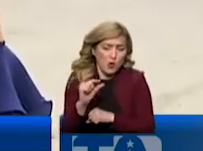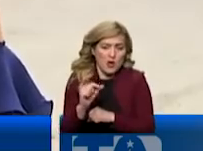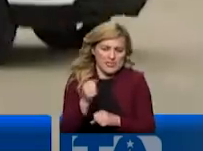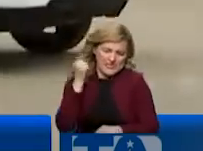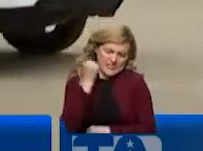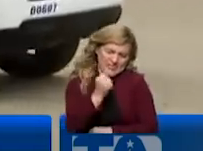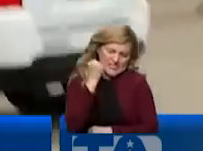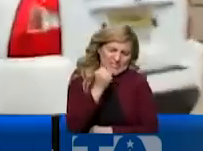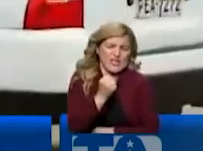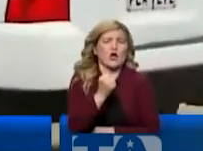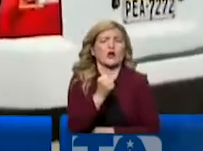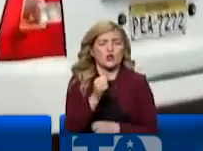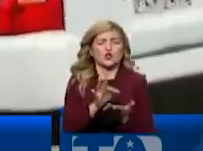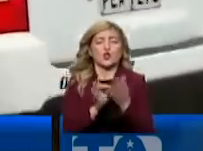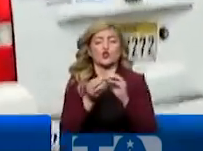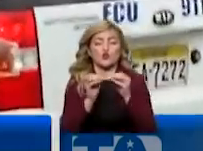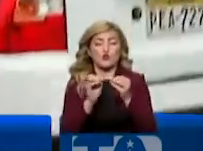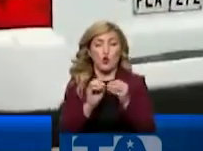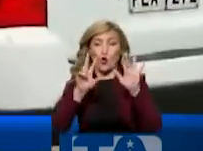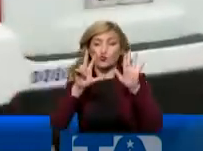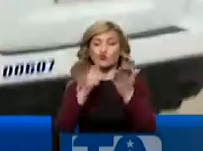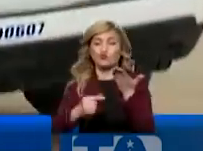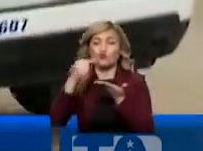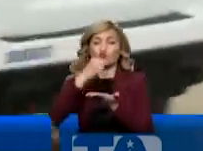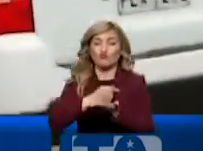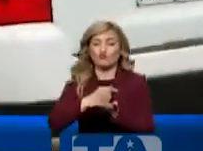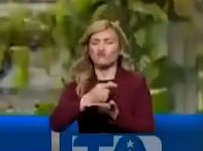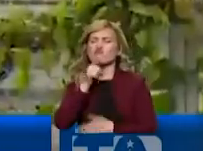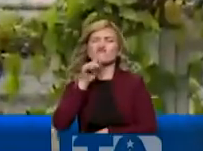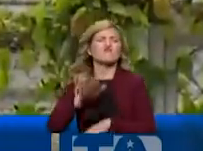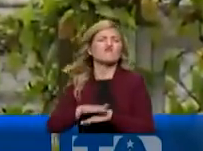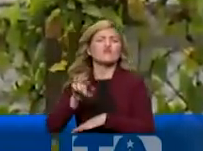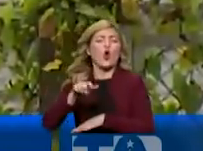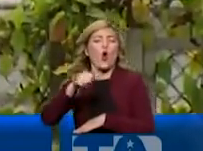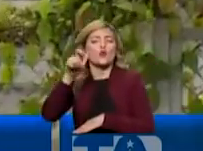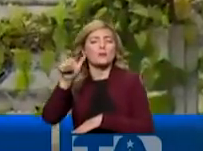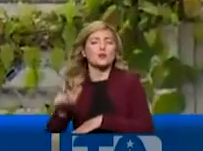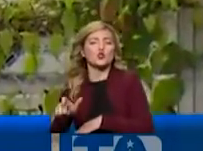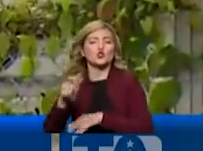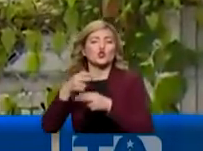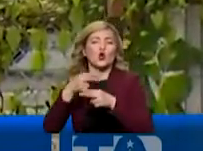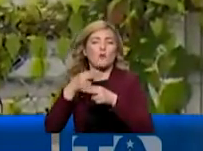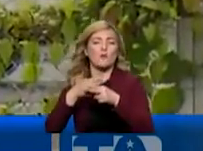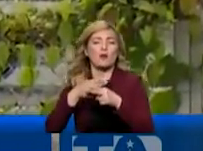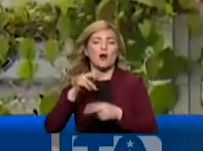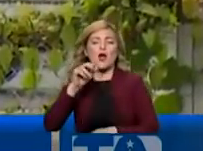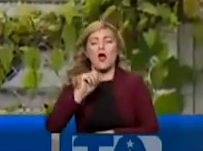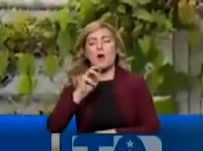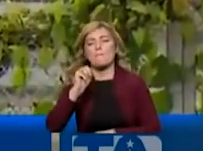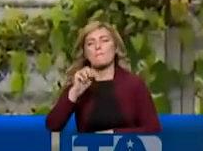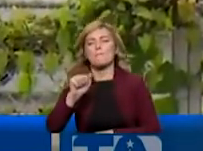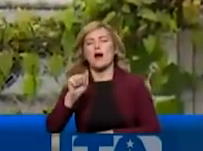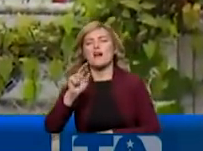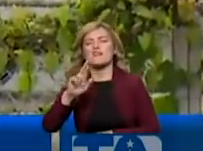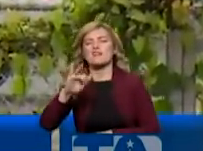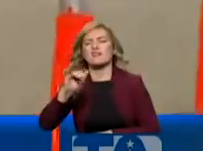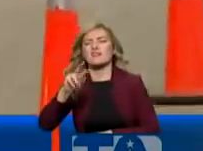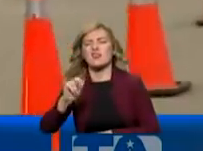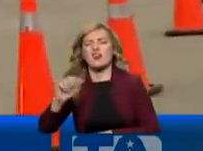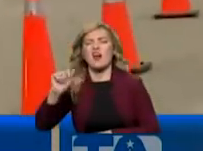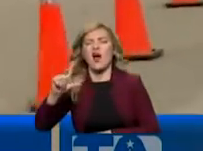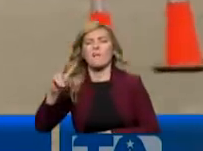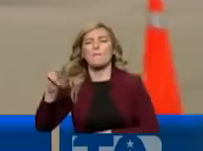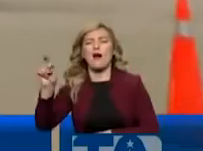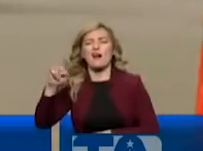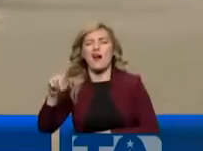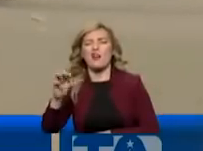Privación de Libertad, zona 8 Guayas. El posible causante de su muerte es otro PPL de nombres Martín Alvarado Gregorio. Todo se dio momentos